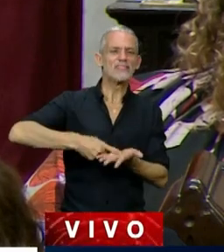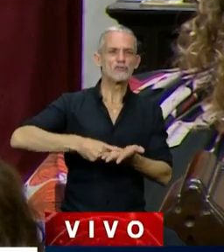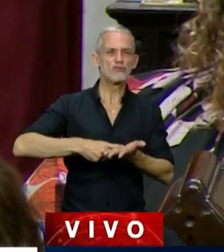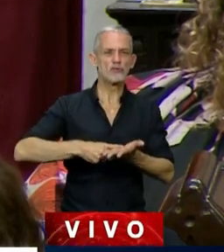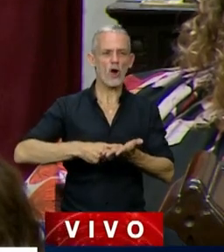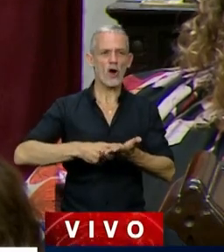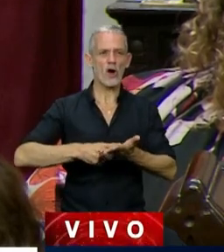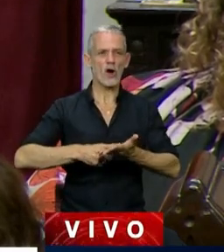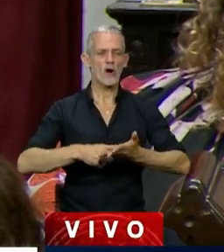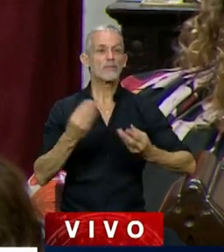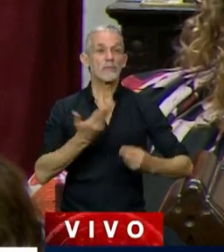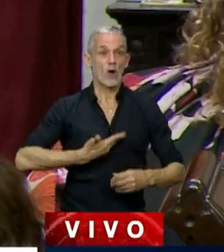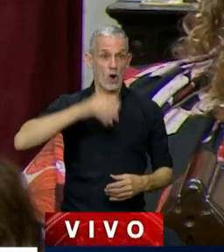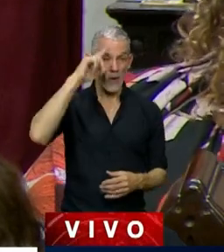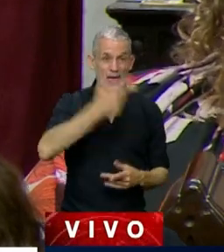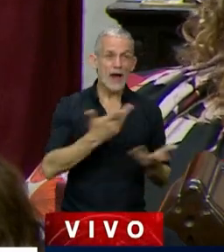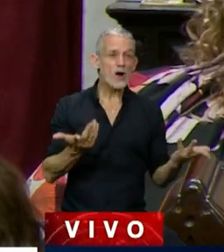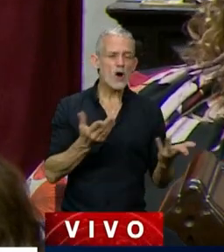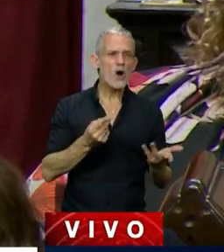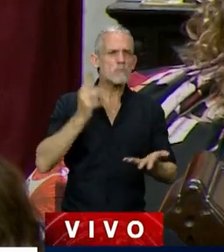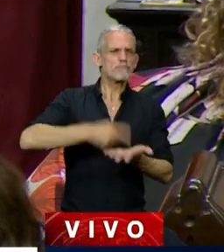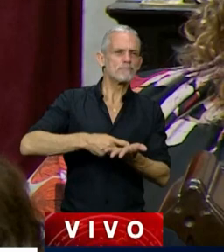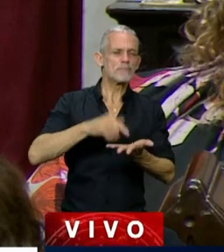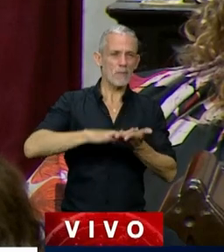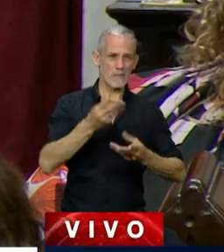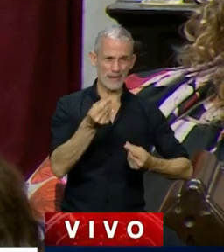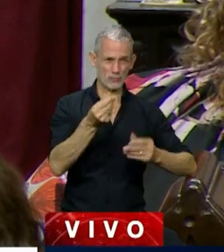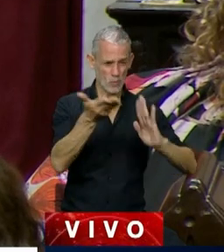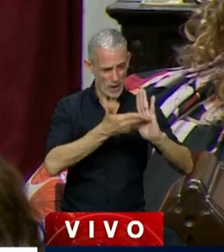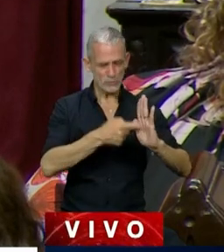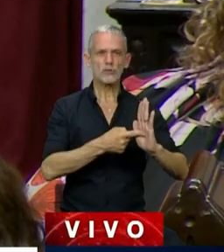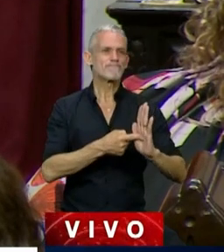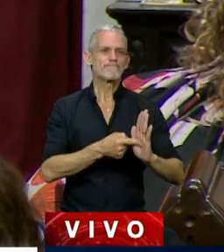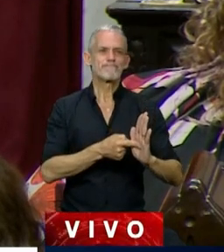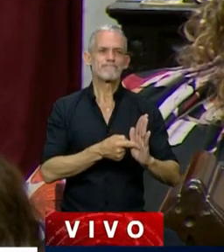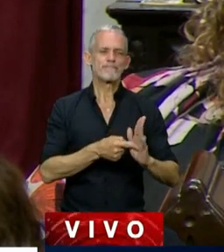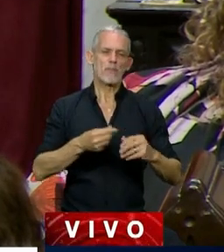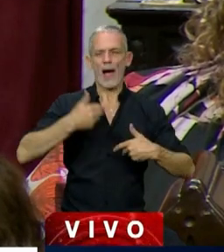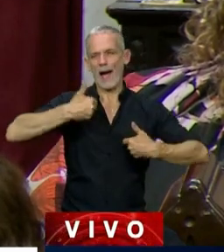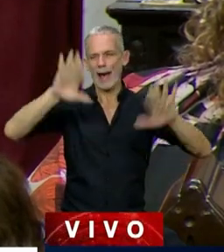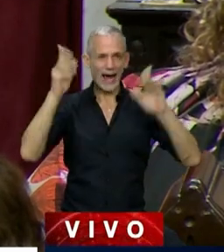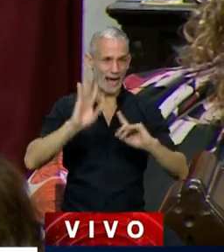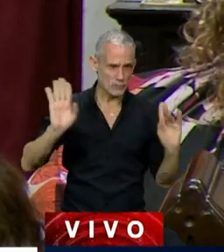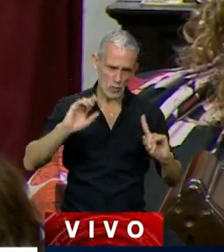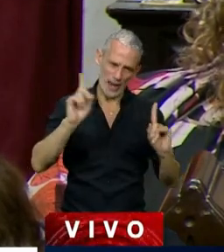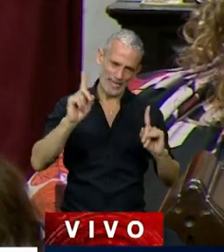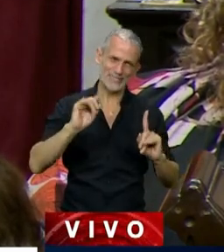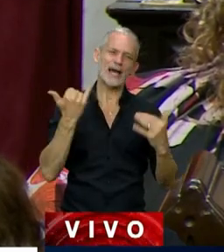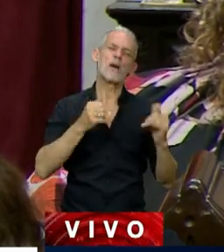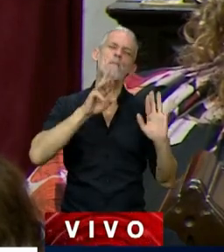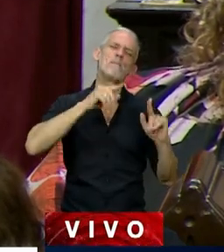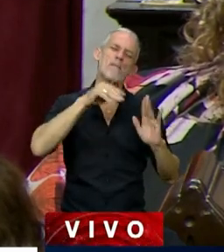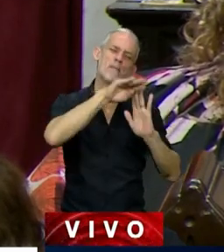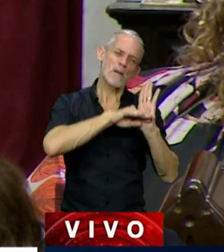decisión que el gobierno está tomando con este presupuesto no es azarosa. Es una